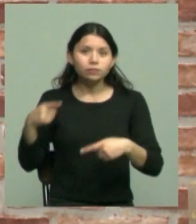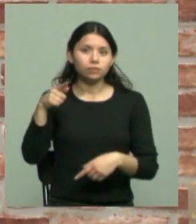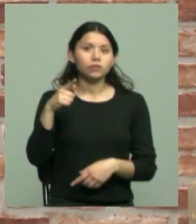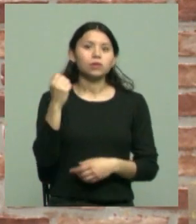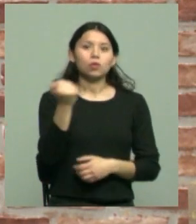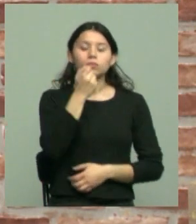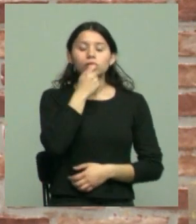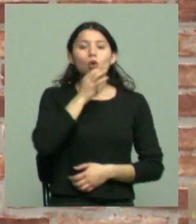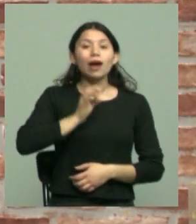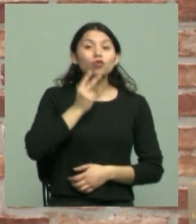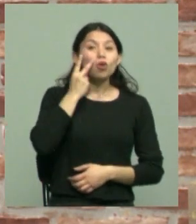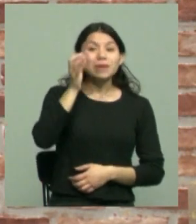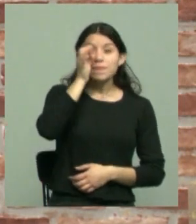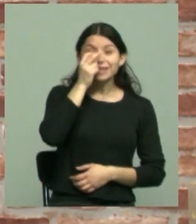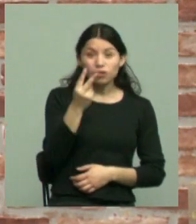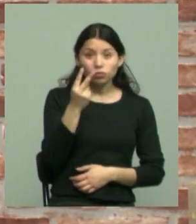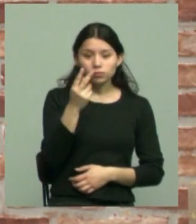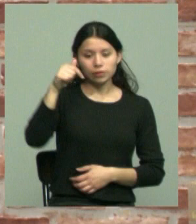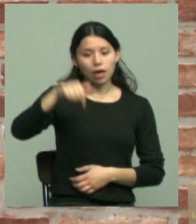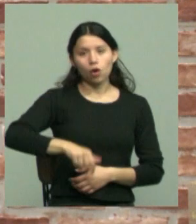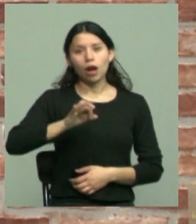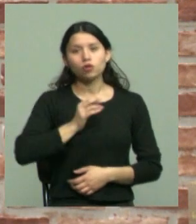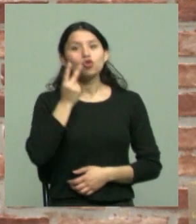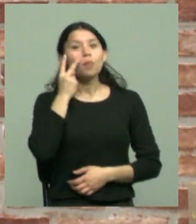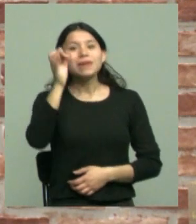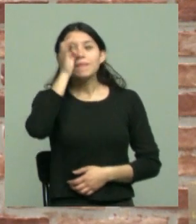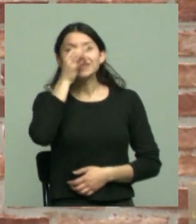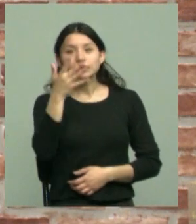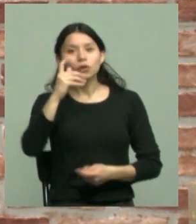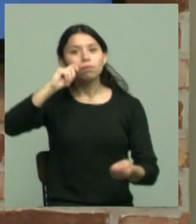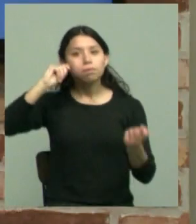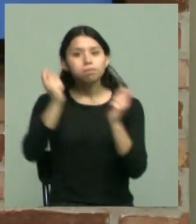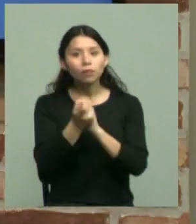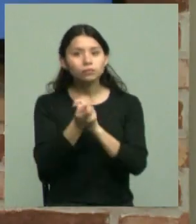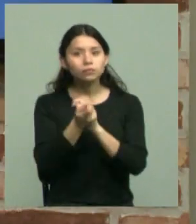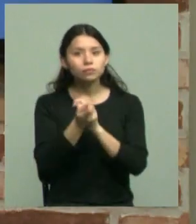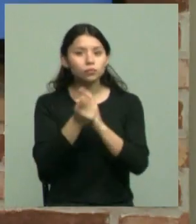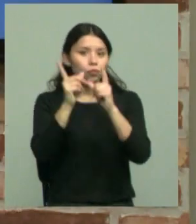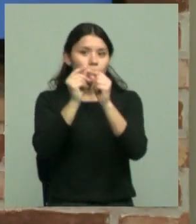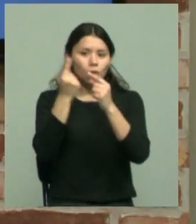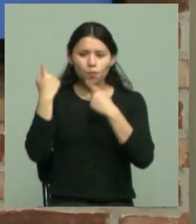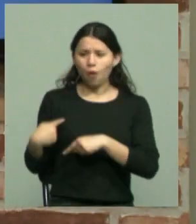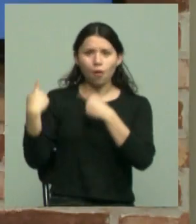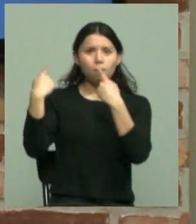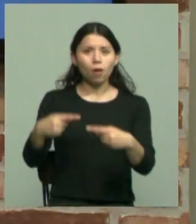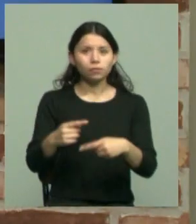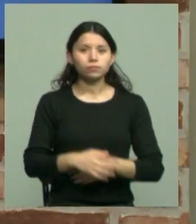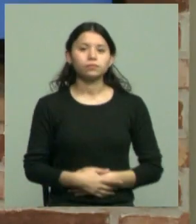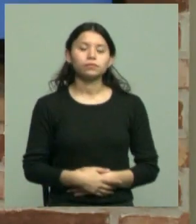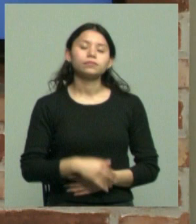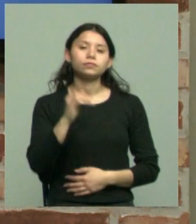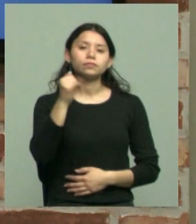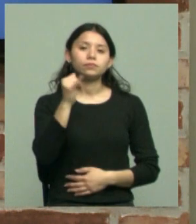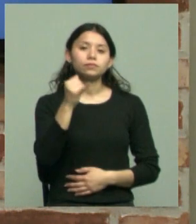el 2025 esos números van a cambiar y que incluso pueden ser más difíciles, ¿no? Tal cual. Por ejemplo, veíamos en el video anterior que